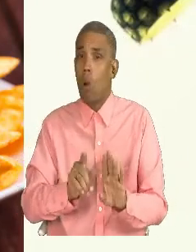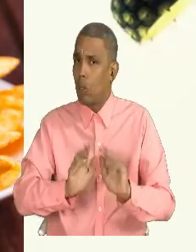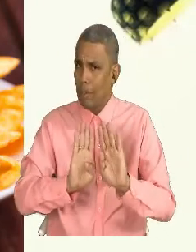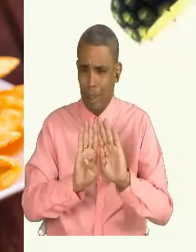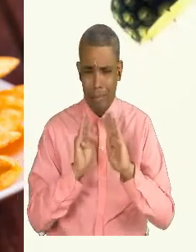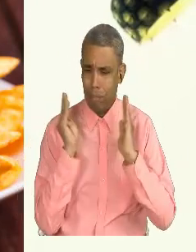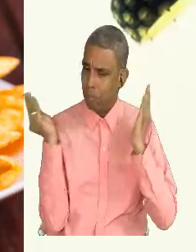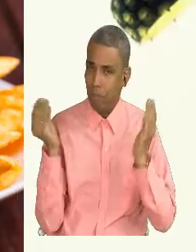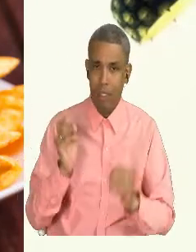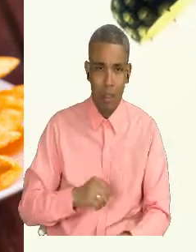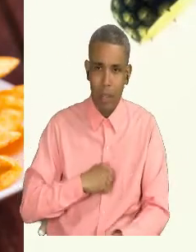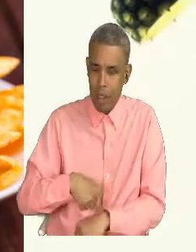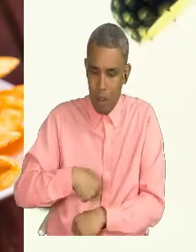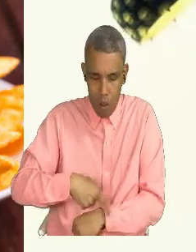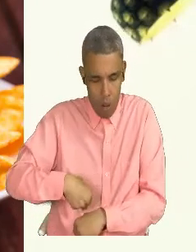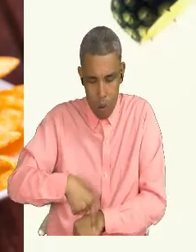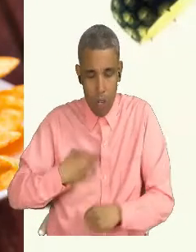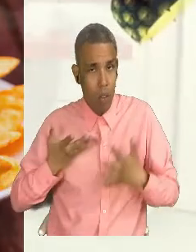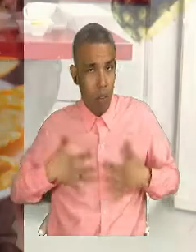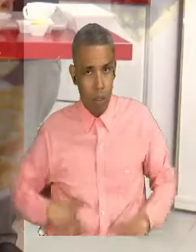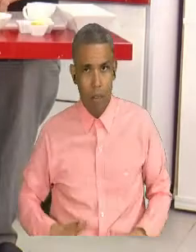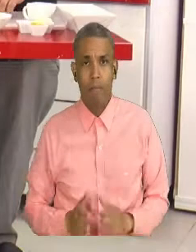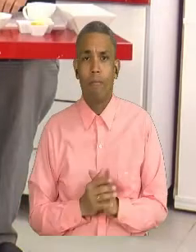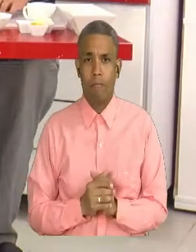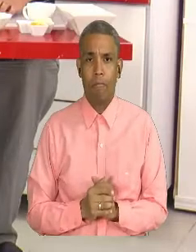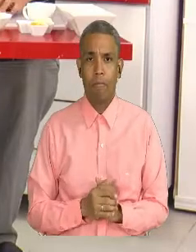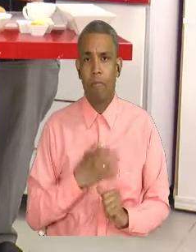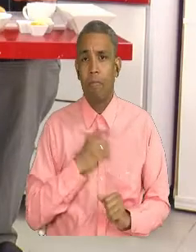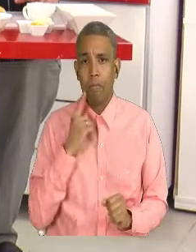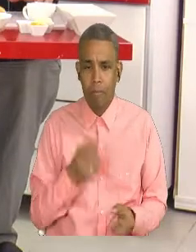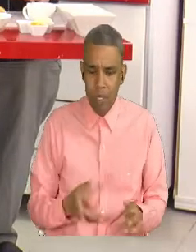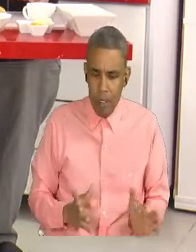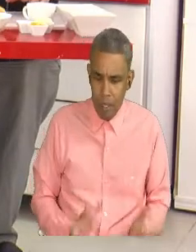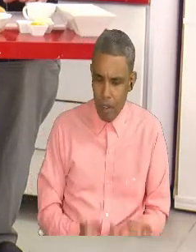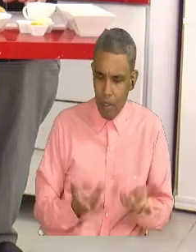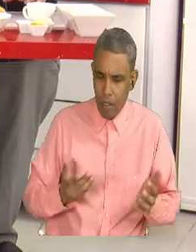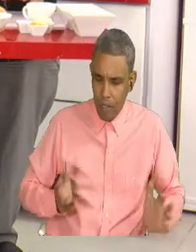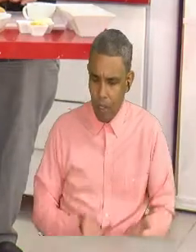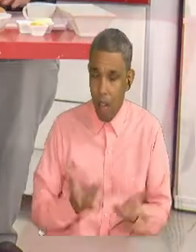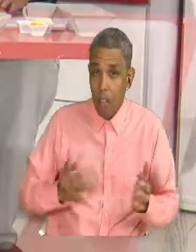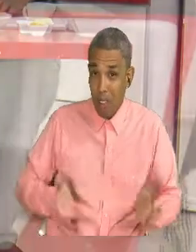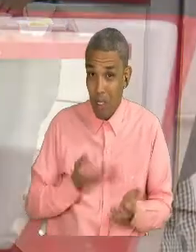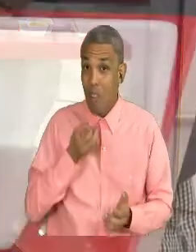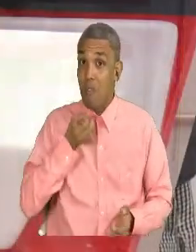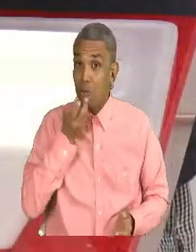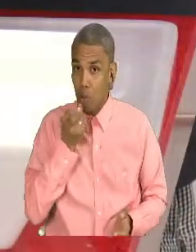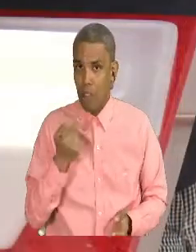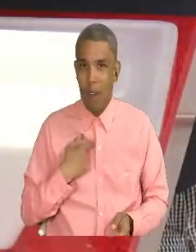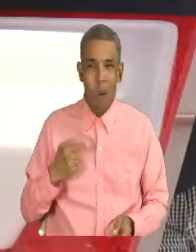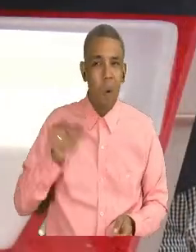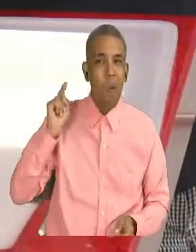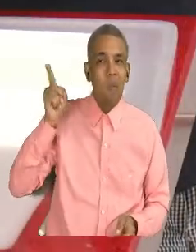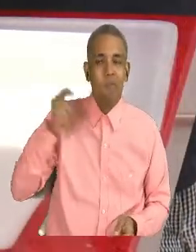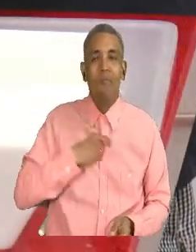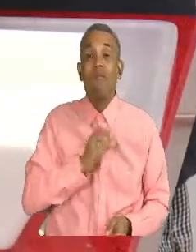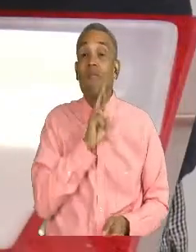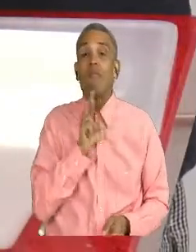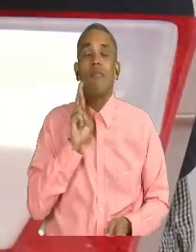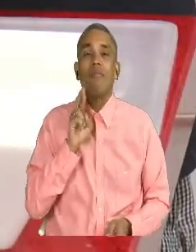receta del restaurante específicamente. Okay. La ensalada de la casa la encuentran en la carta. Mira, Roche, entonces lo